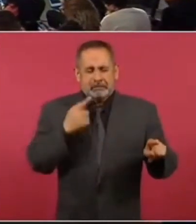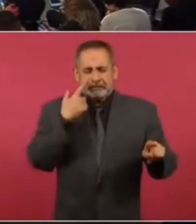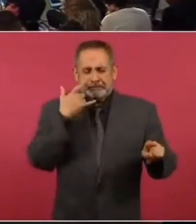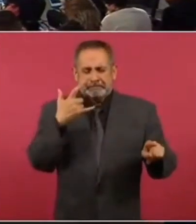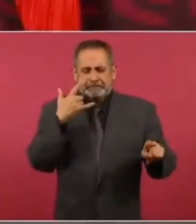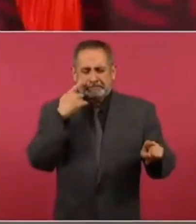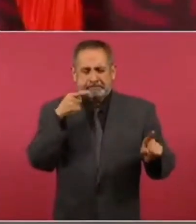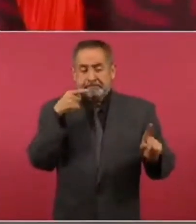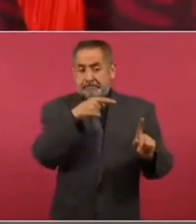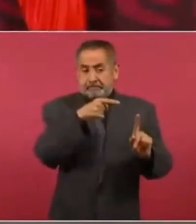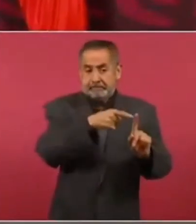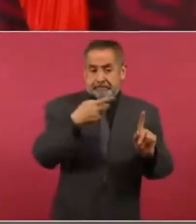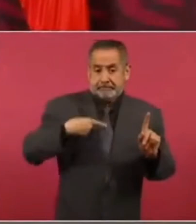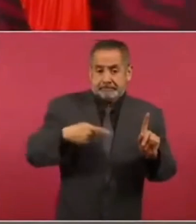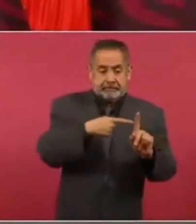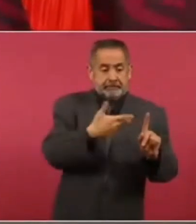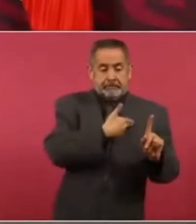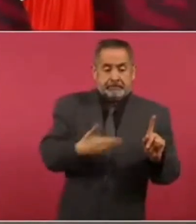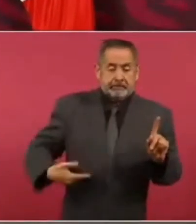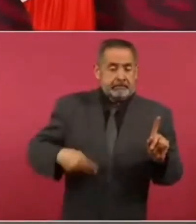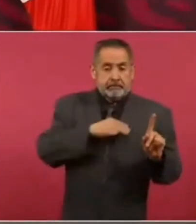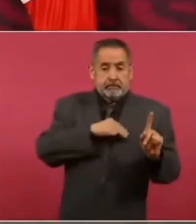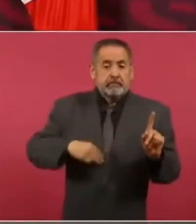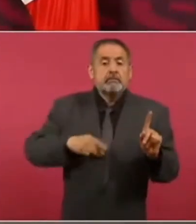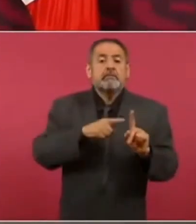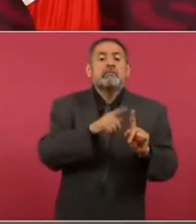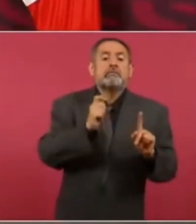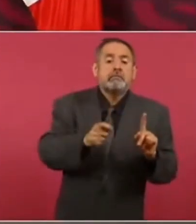sospechosa el presidente municipal.